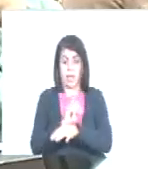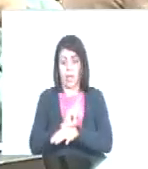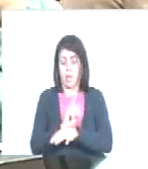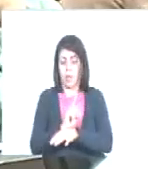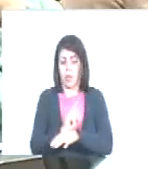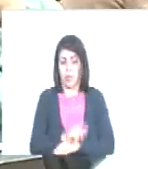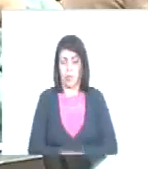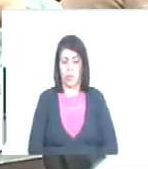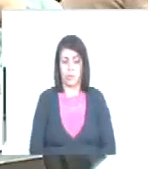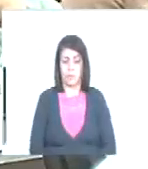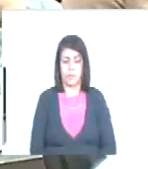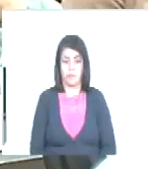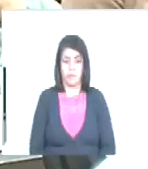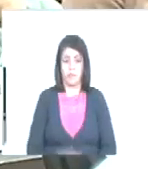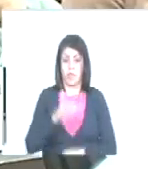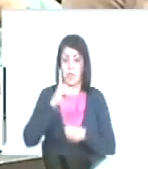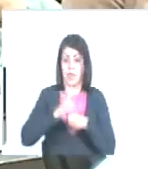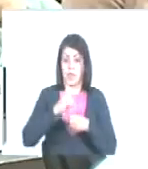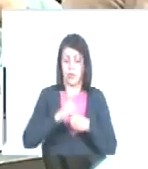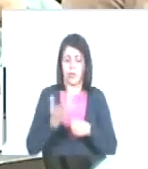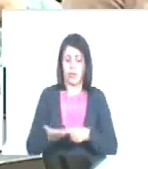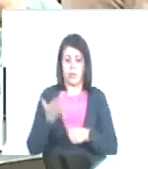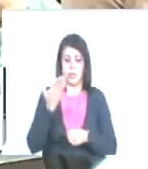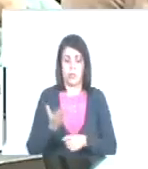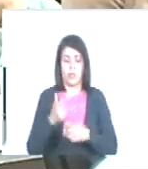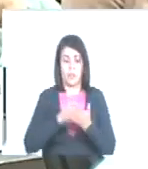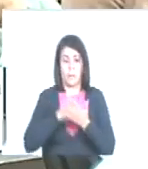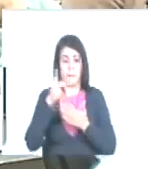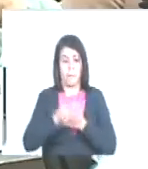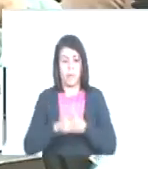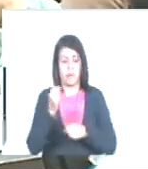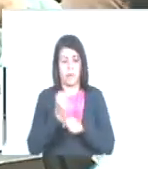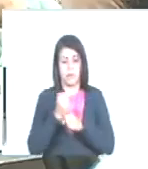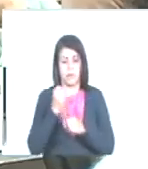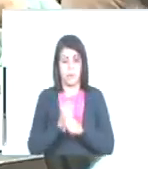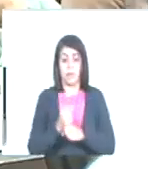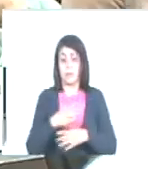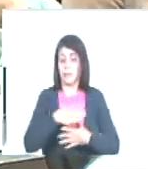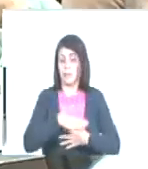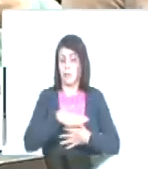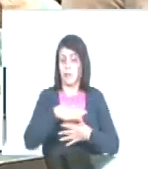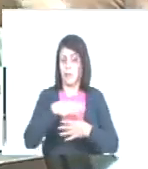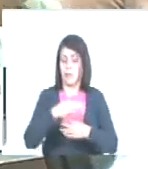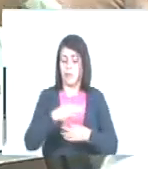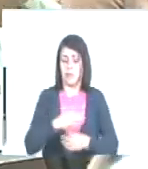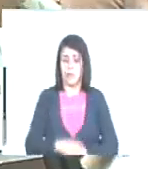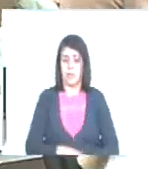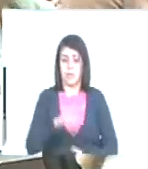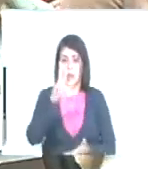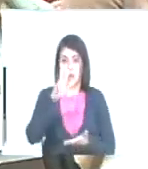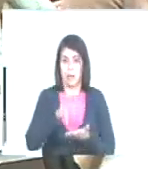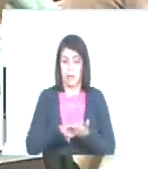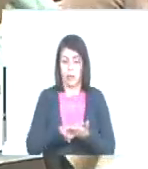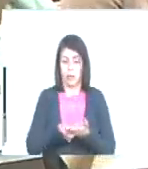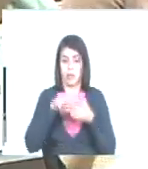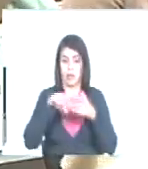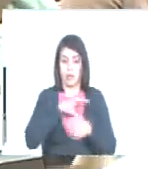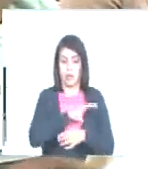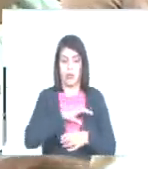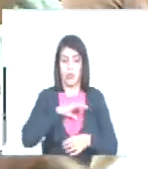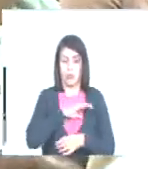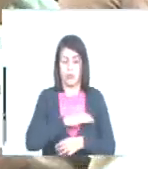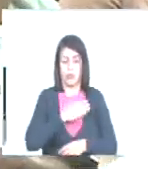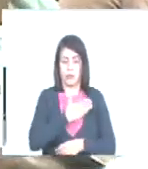rápidamente unos datos importantes de este plan de trabajo que fue bastante interesante, que fue aprobado en esta comisión